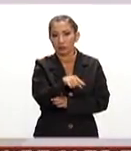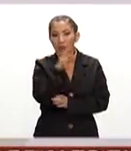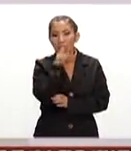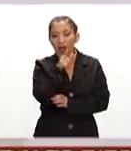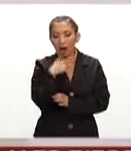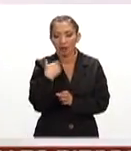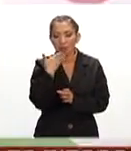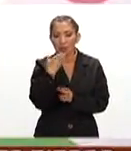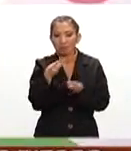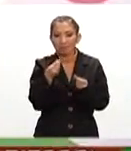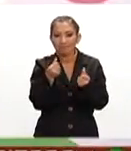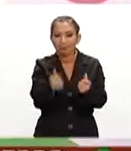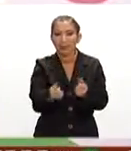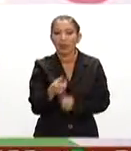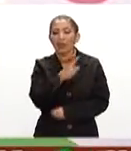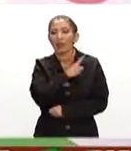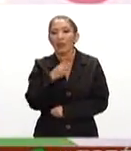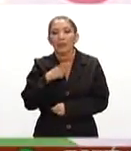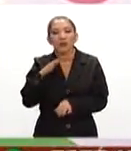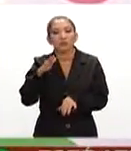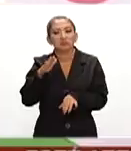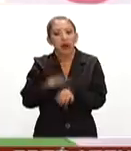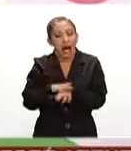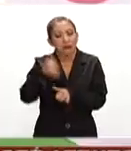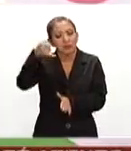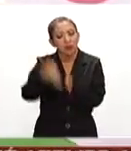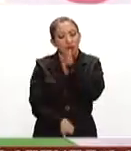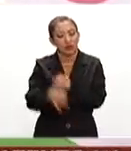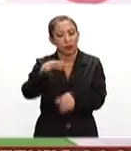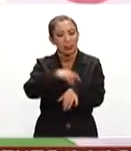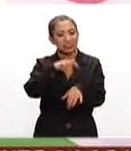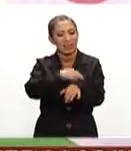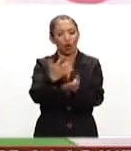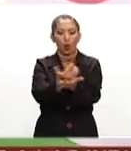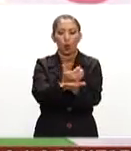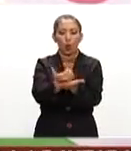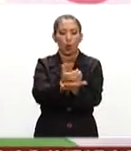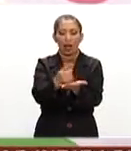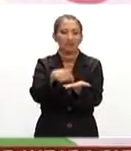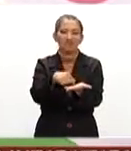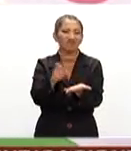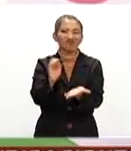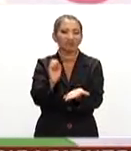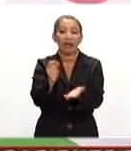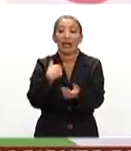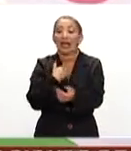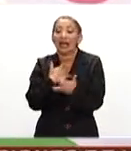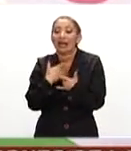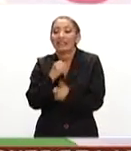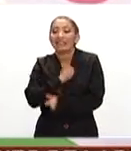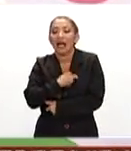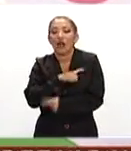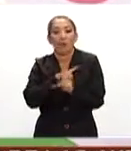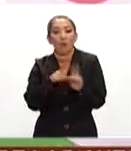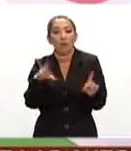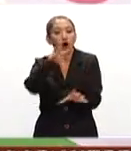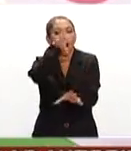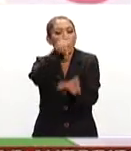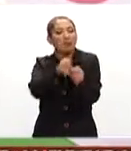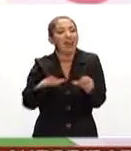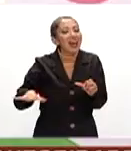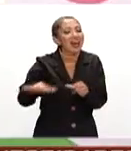mejor invertidos. Tenemos que ir más allá de la medicina curativa y entender a la salud de una manera